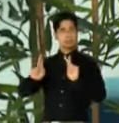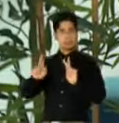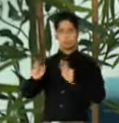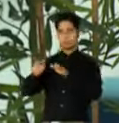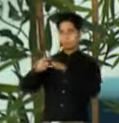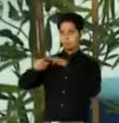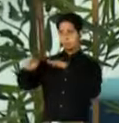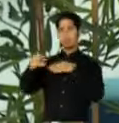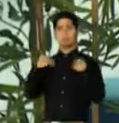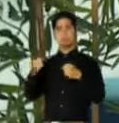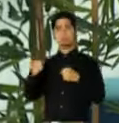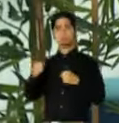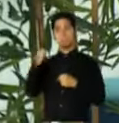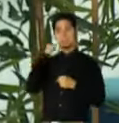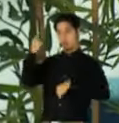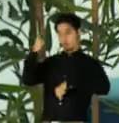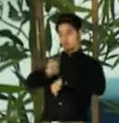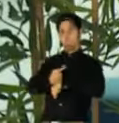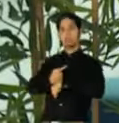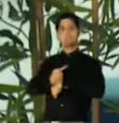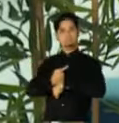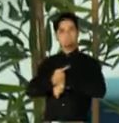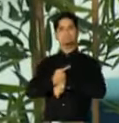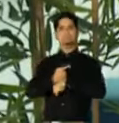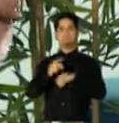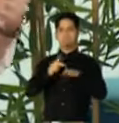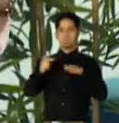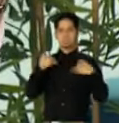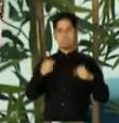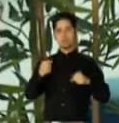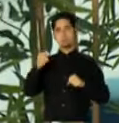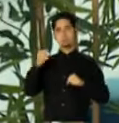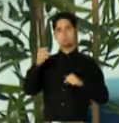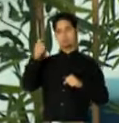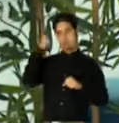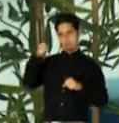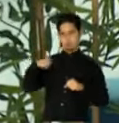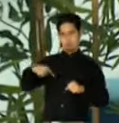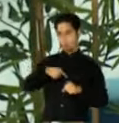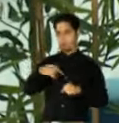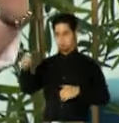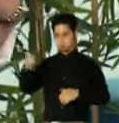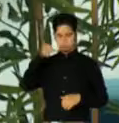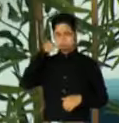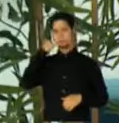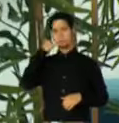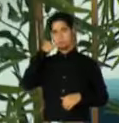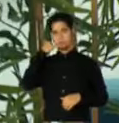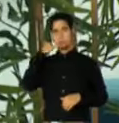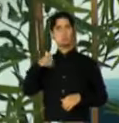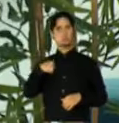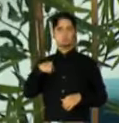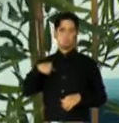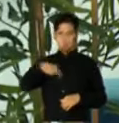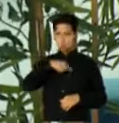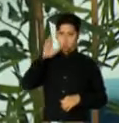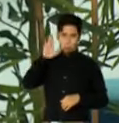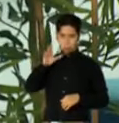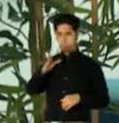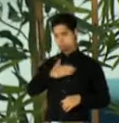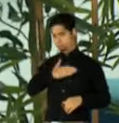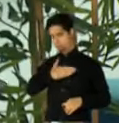si llega un momento que AMSCA necesita que los profesionales de salud mental estemos contestando estas llamadas porque no dan abasto, nosotros vamos a estar